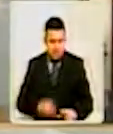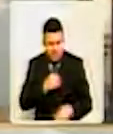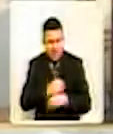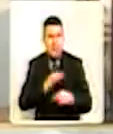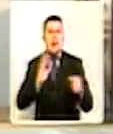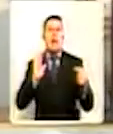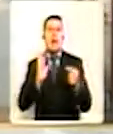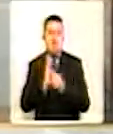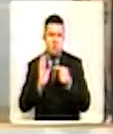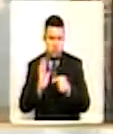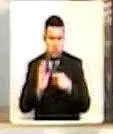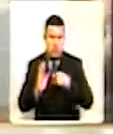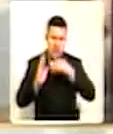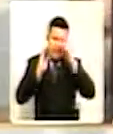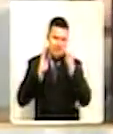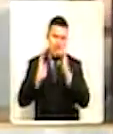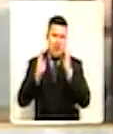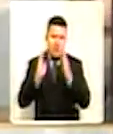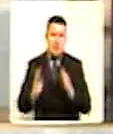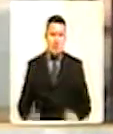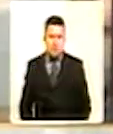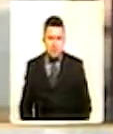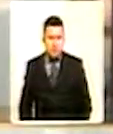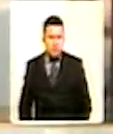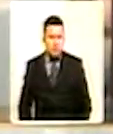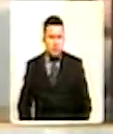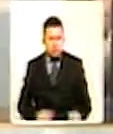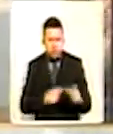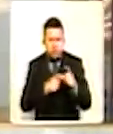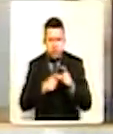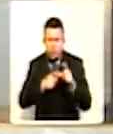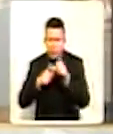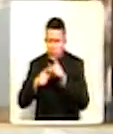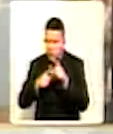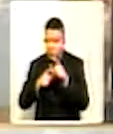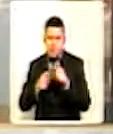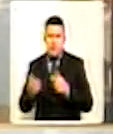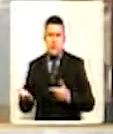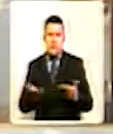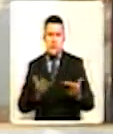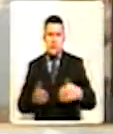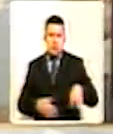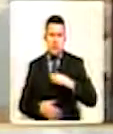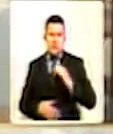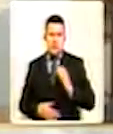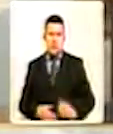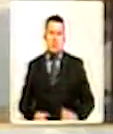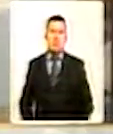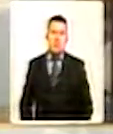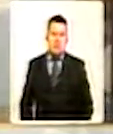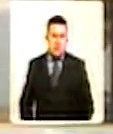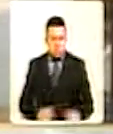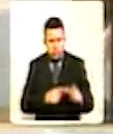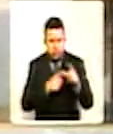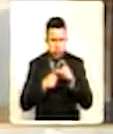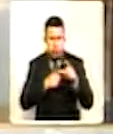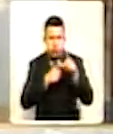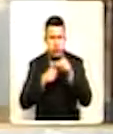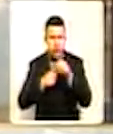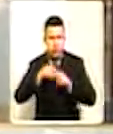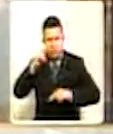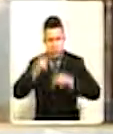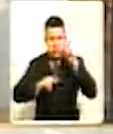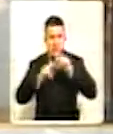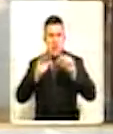eso precisamente me voy a dedicar. Una procuraduría al servicio de la ciudadanía, una procuraduría